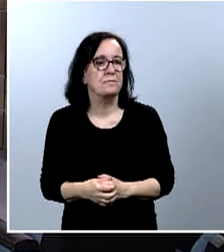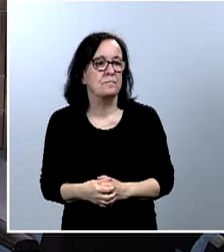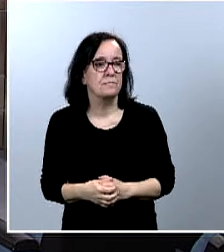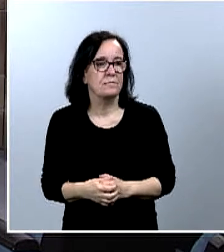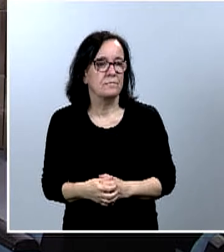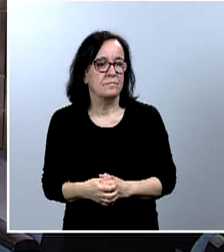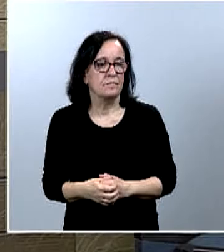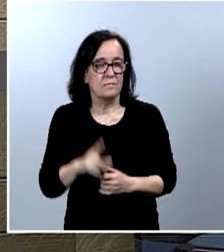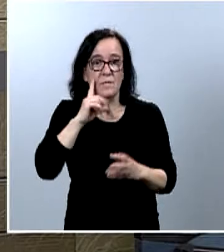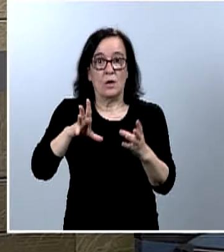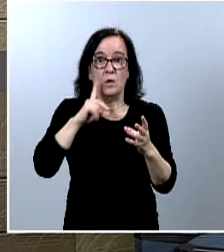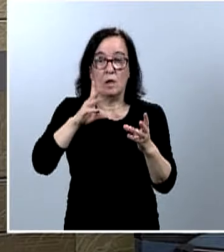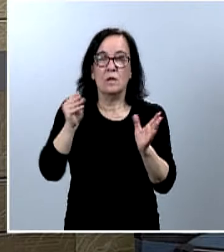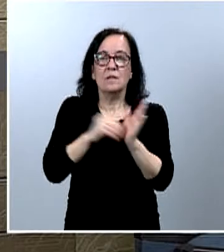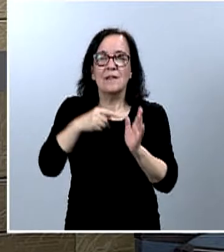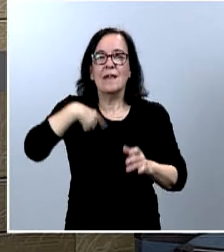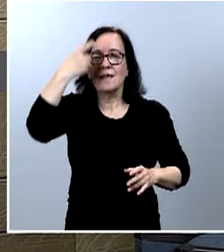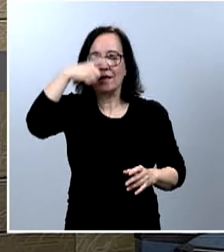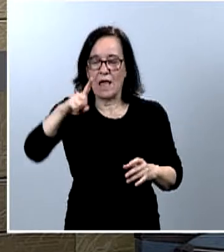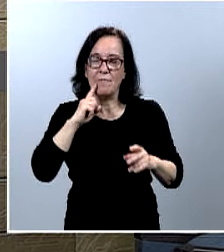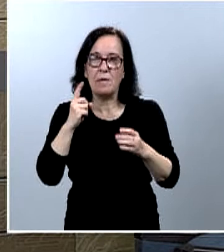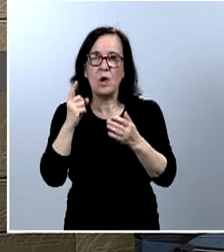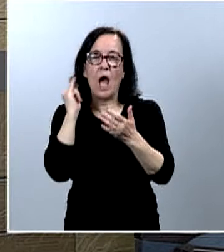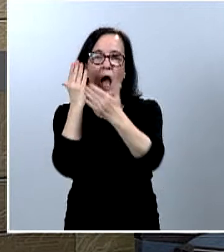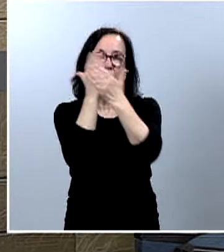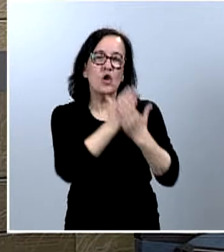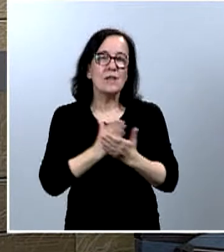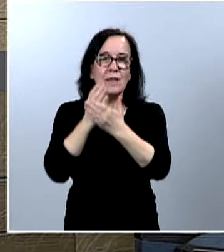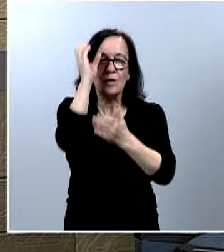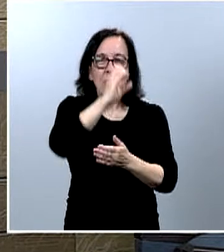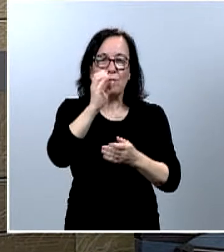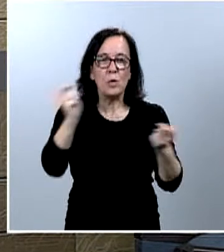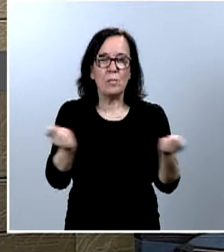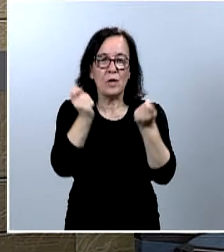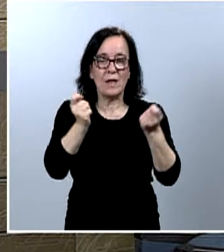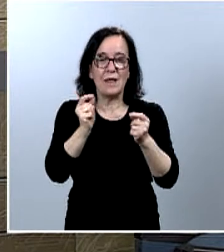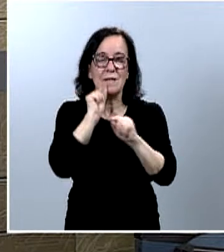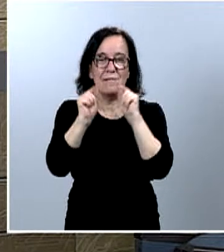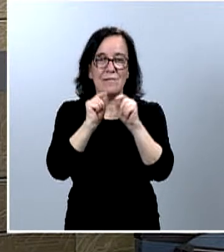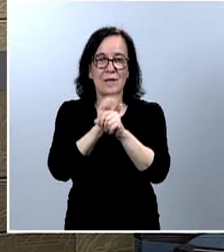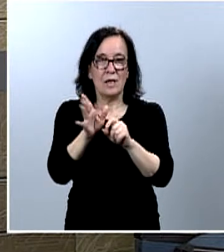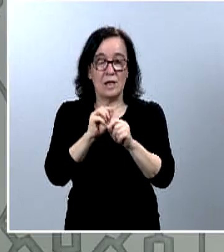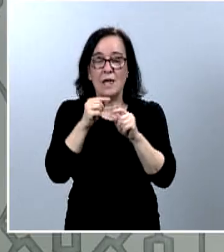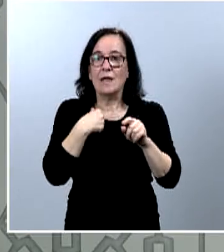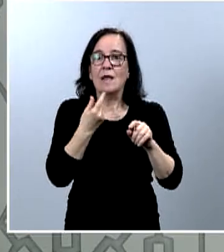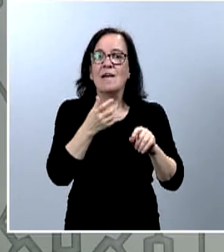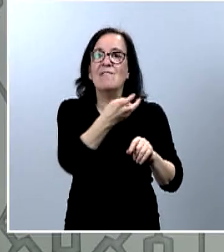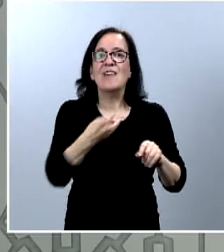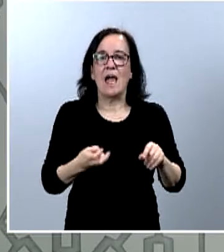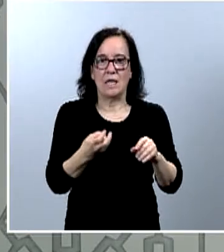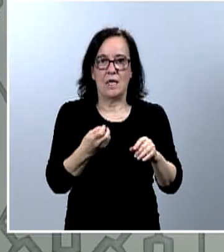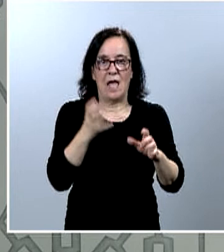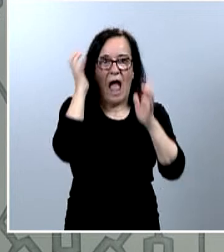Sí que sabemos que hay algún estudio científico publicado que indica que este virus es claramente de origen animal.